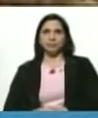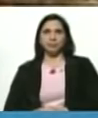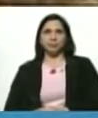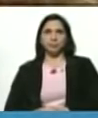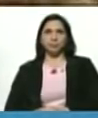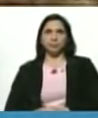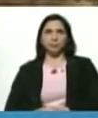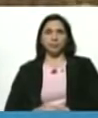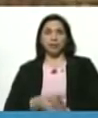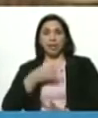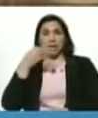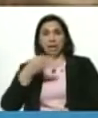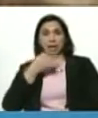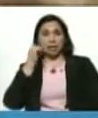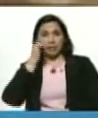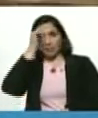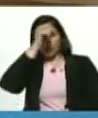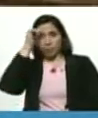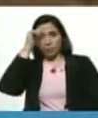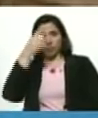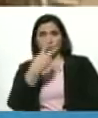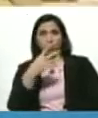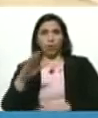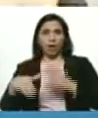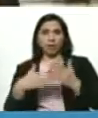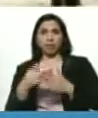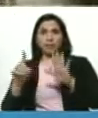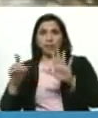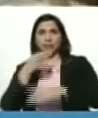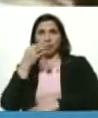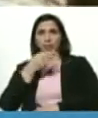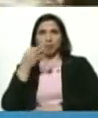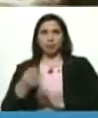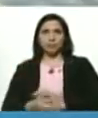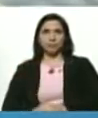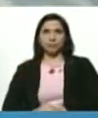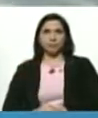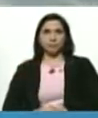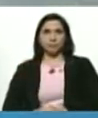y en la tarde sábado y domingo de 2 a 6 de la tarde